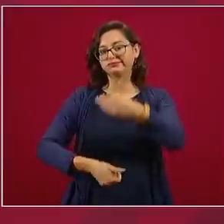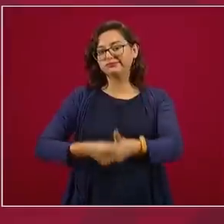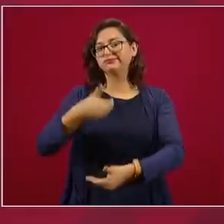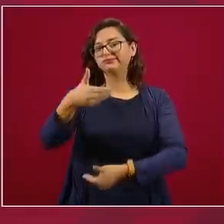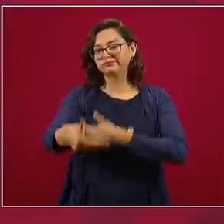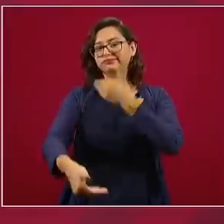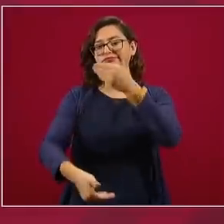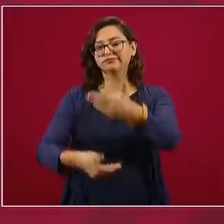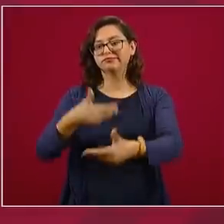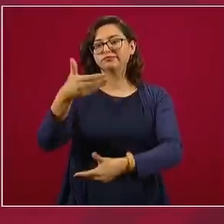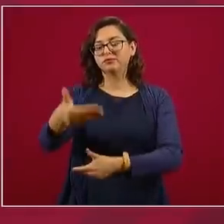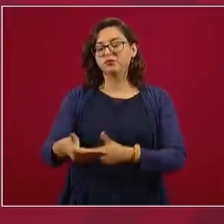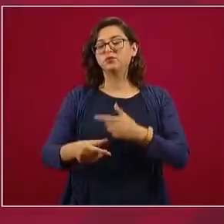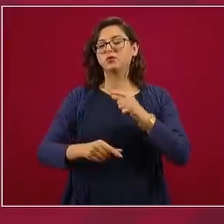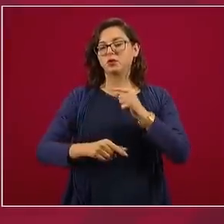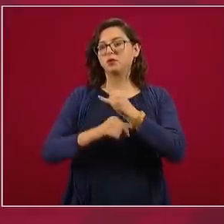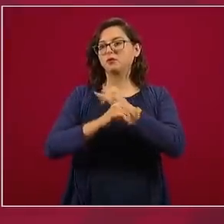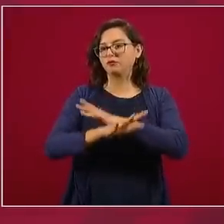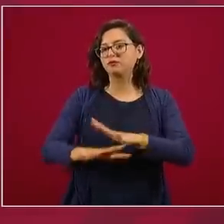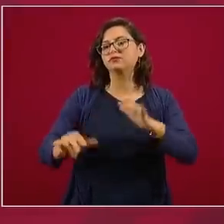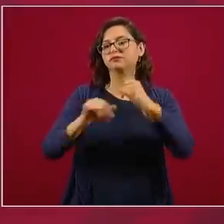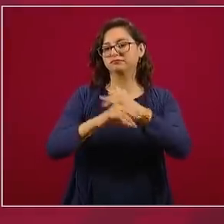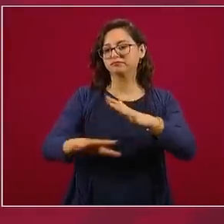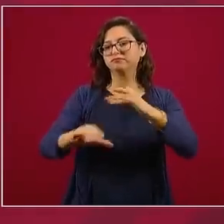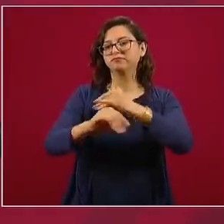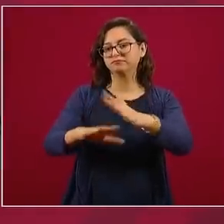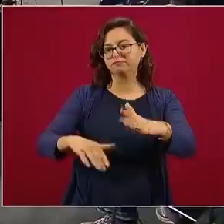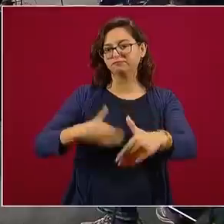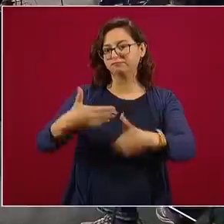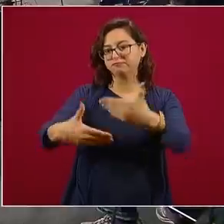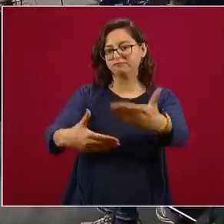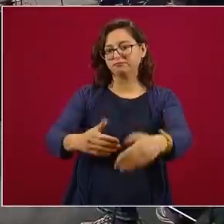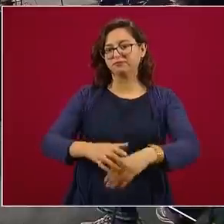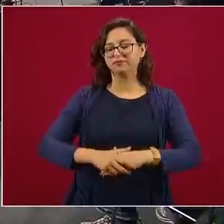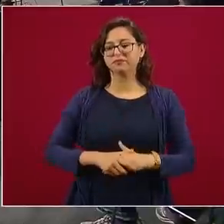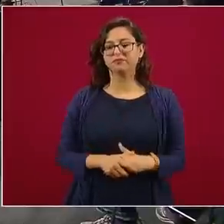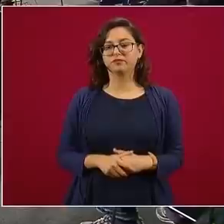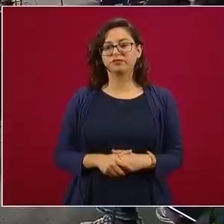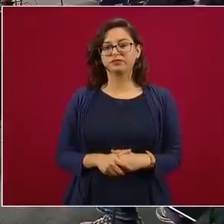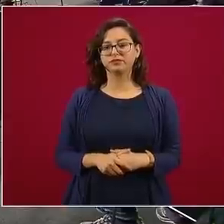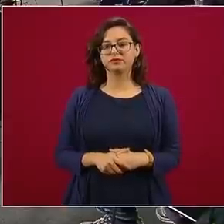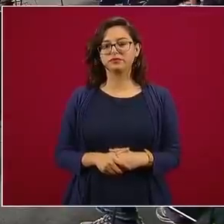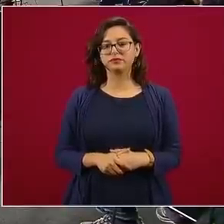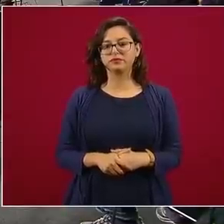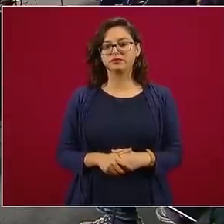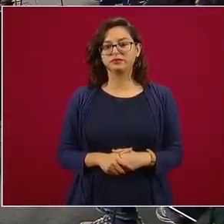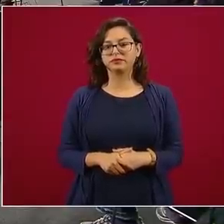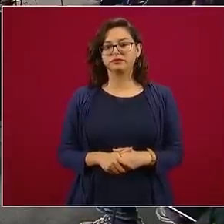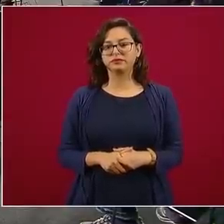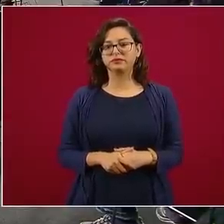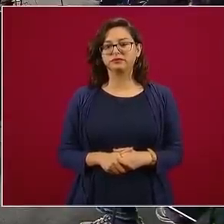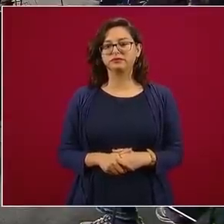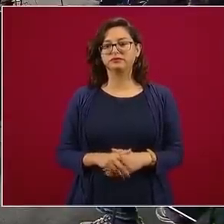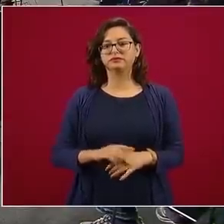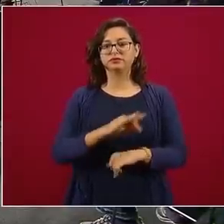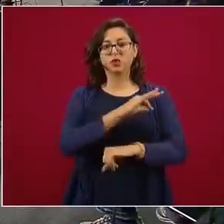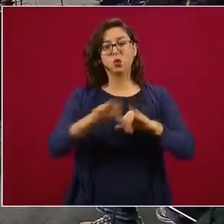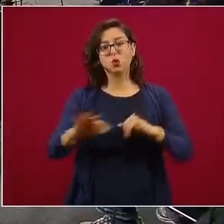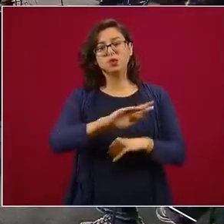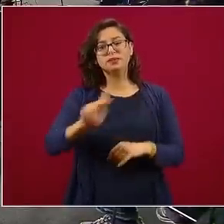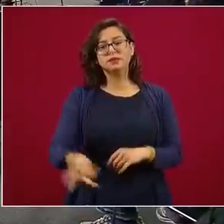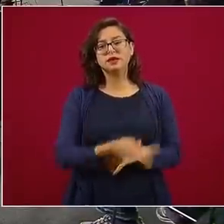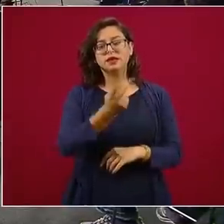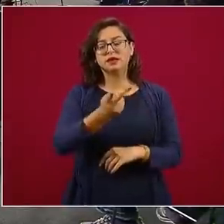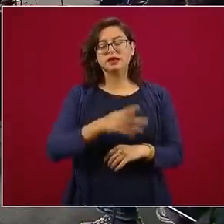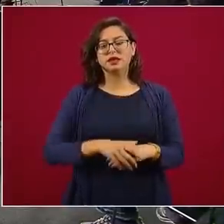conocer conforme la evidencia científica permita definirlos. Gracias. Doctor, y una última.